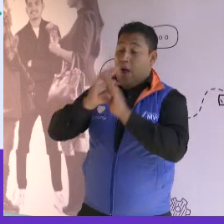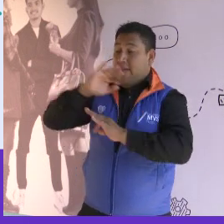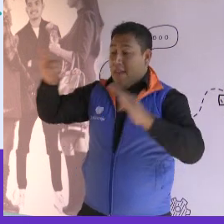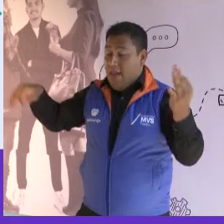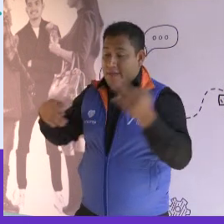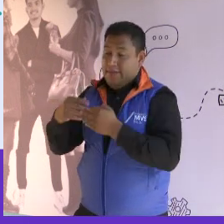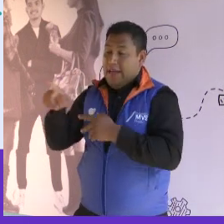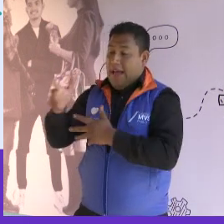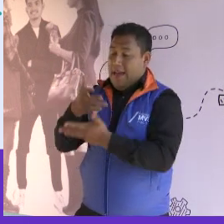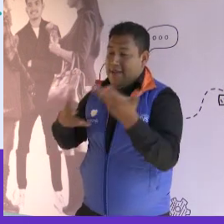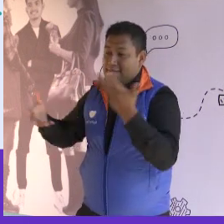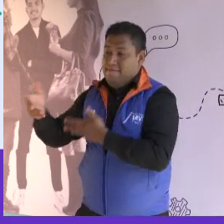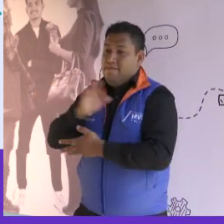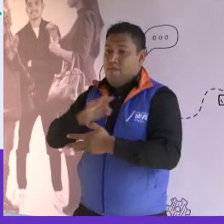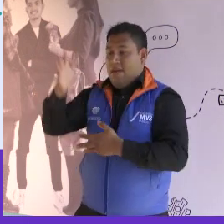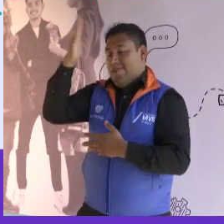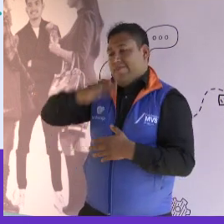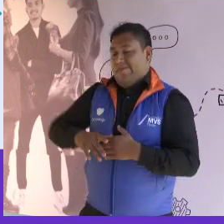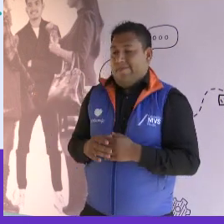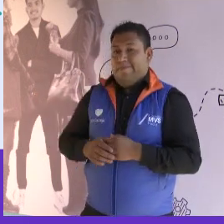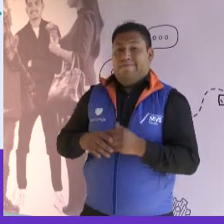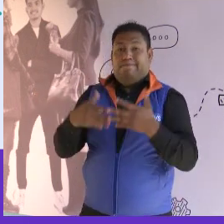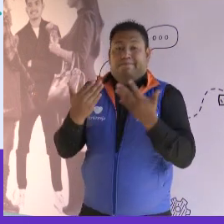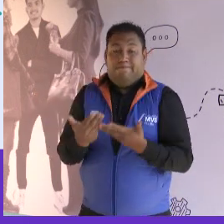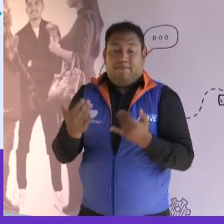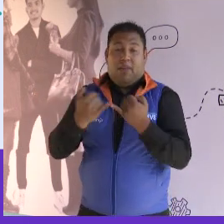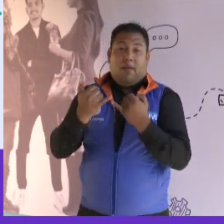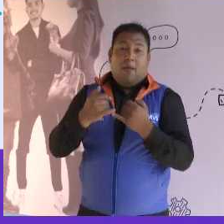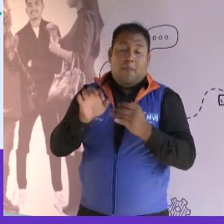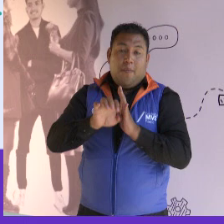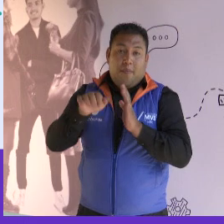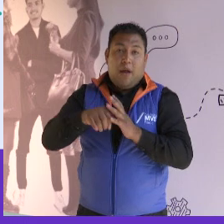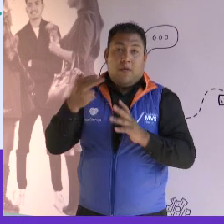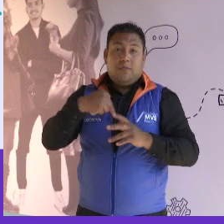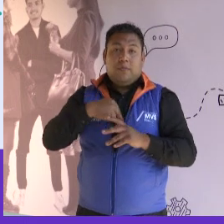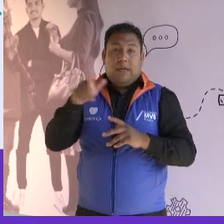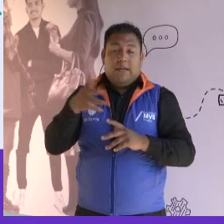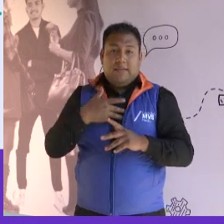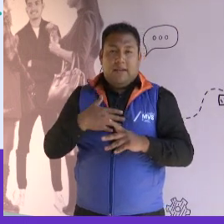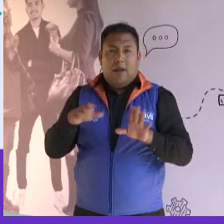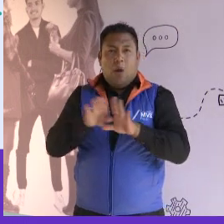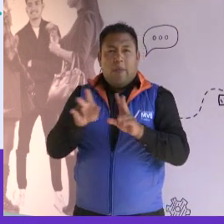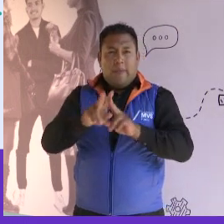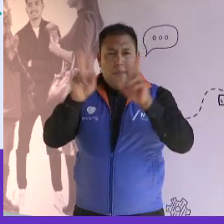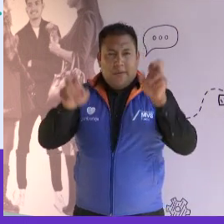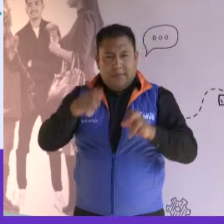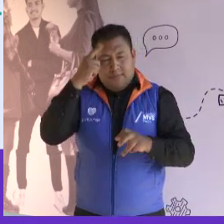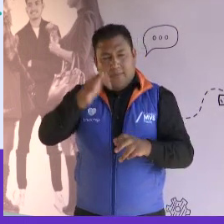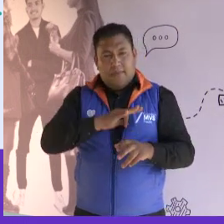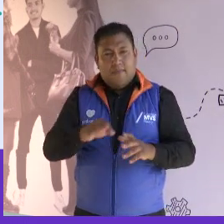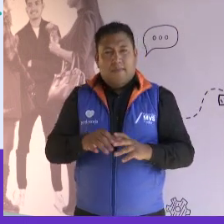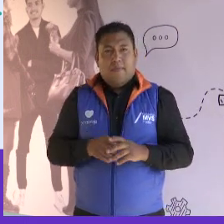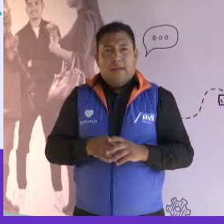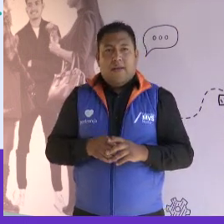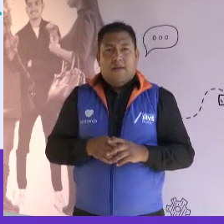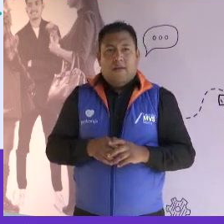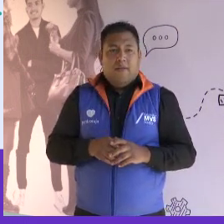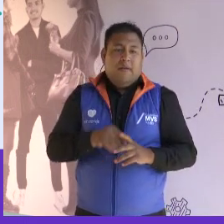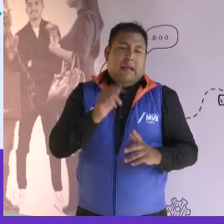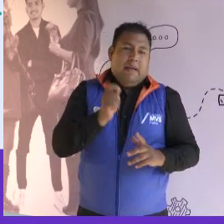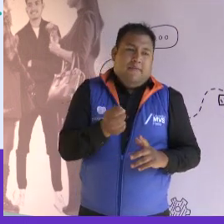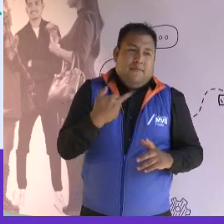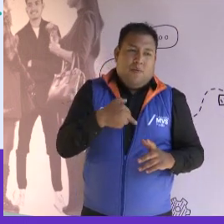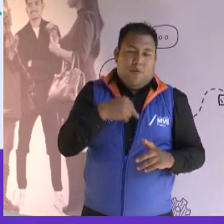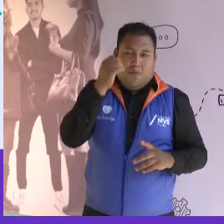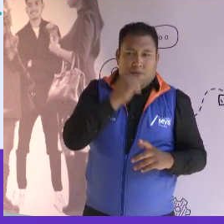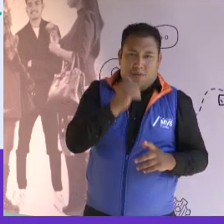por un tema de congruencia, ahora sí que en casa del herrero no puede haber asadón de palo, ¿no?